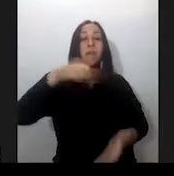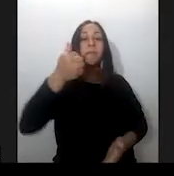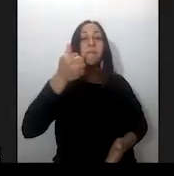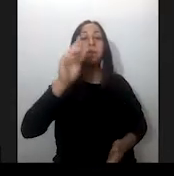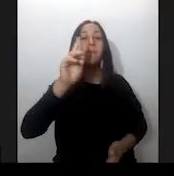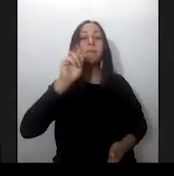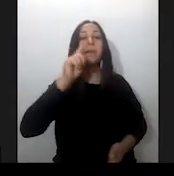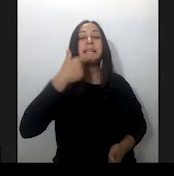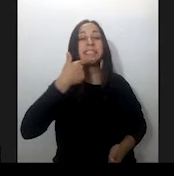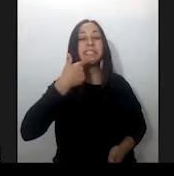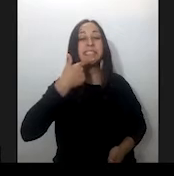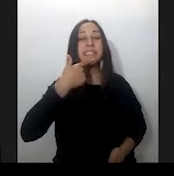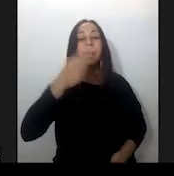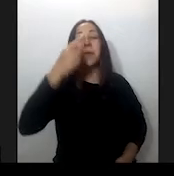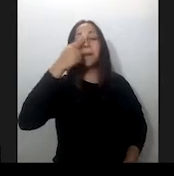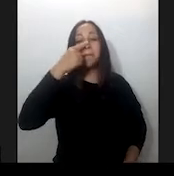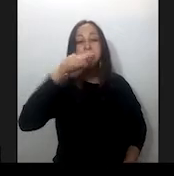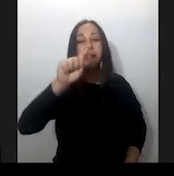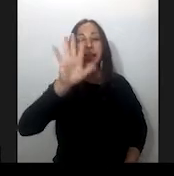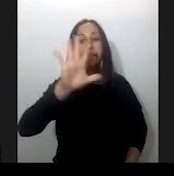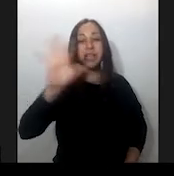1500. Bien, 1,